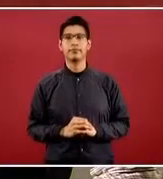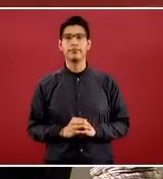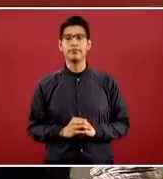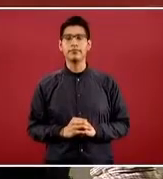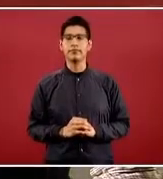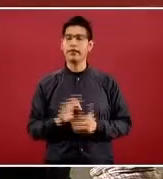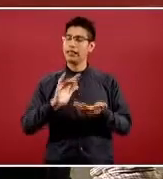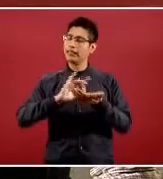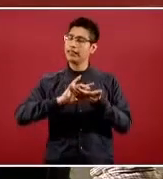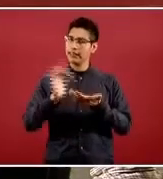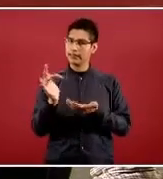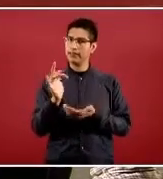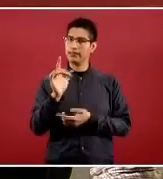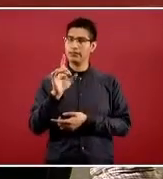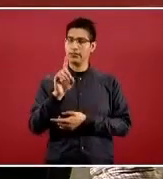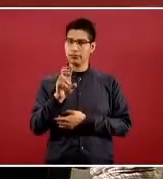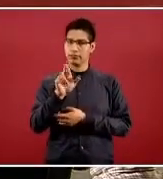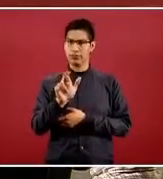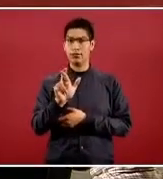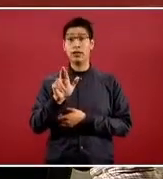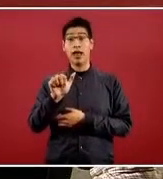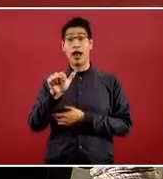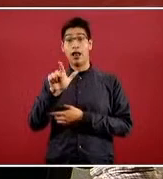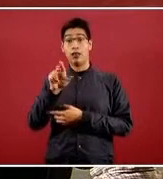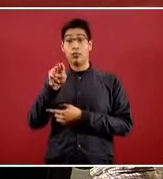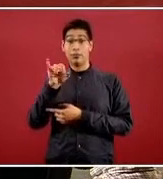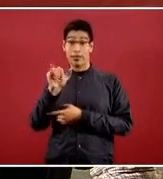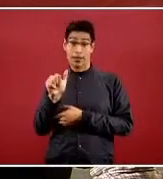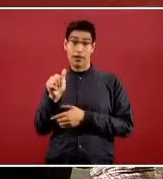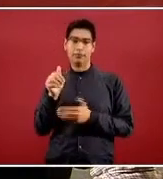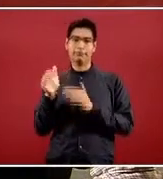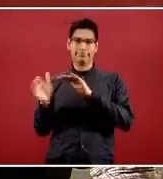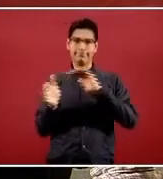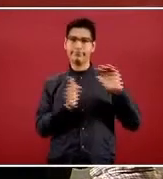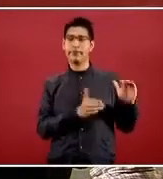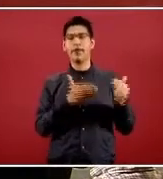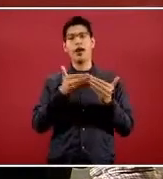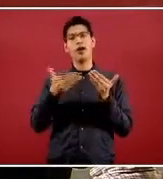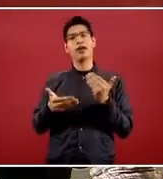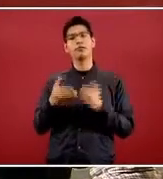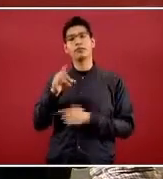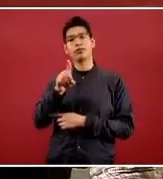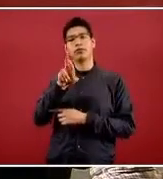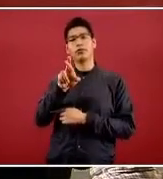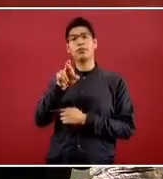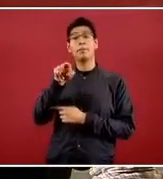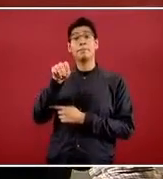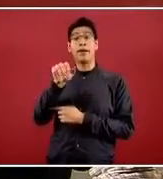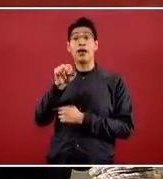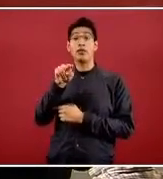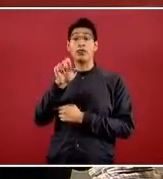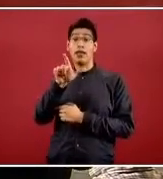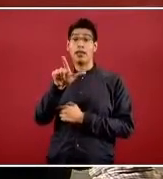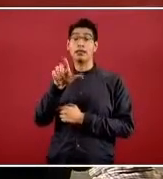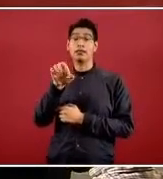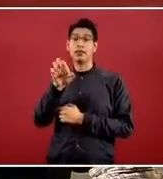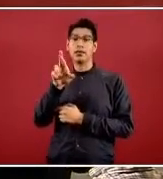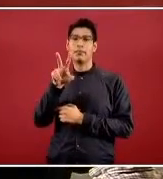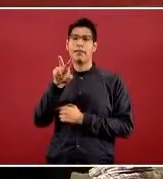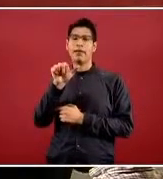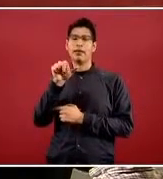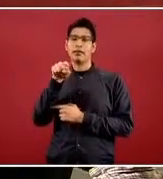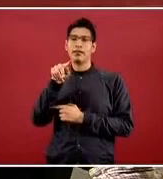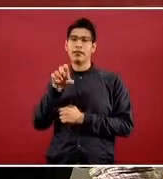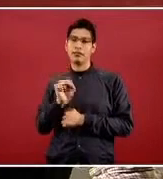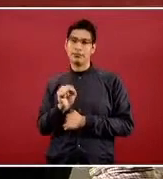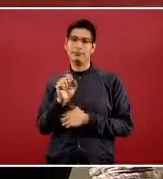Gracias, doctor Alomía. Le pedimos entonces al doctor Manuel Cervantes si nos comenta sobre la situación en Monclova, Coahuila.